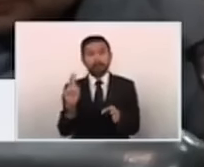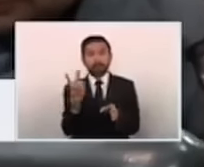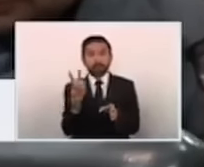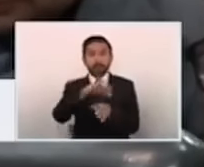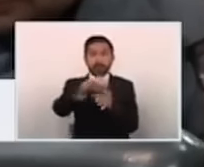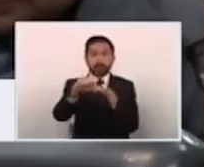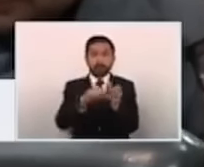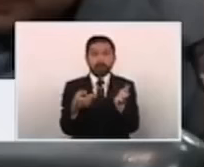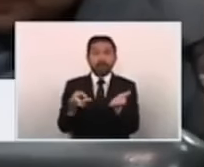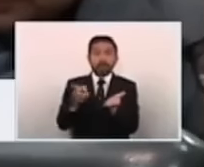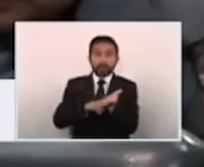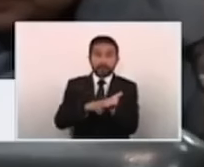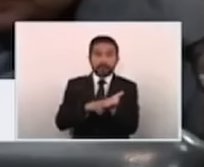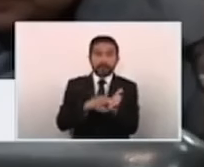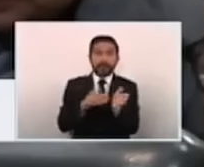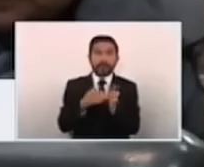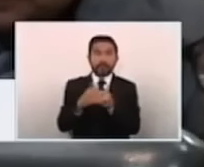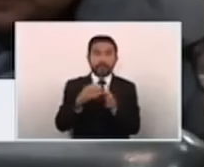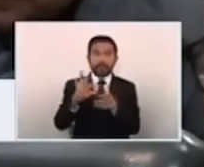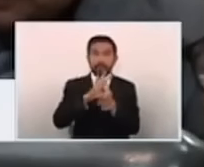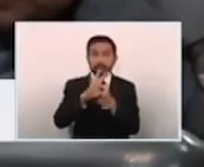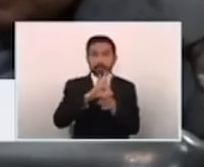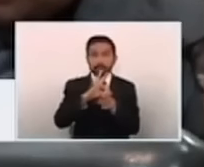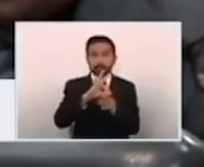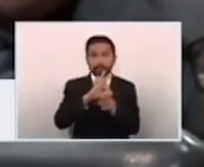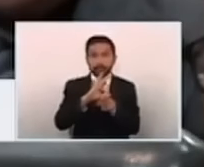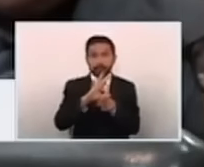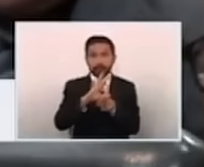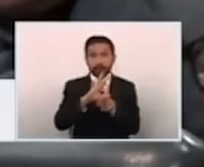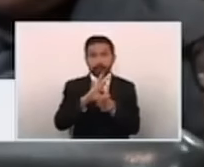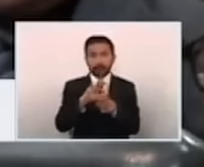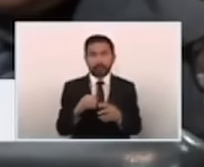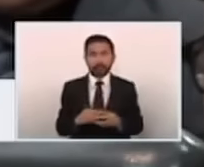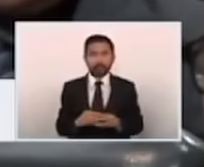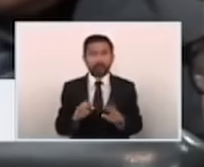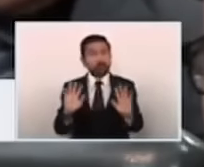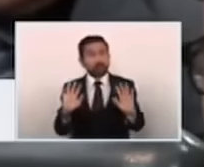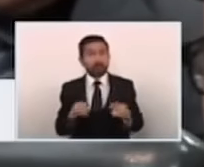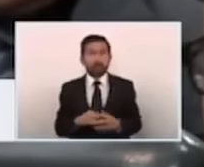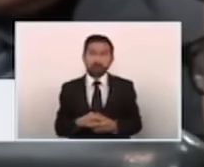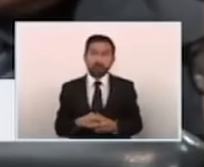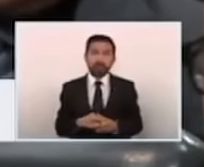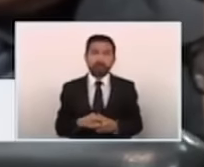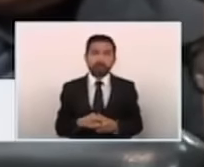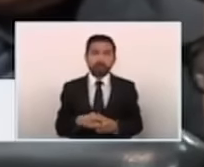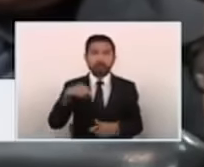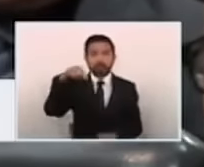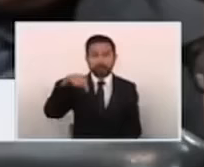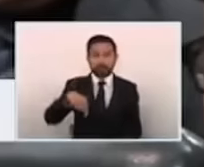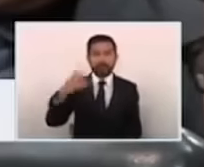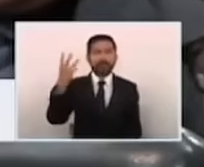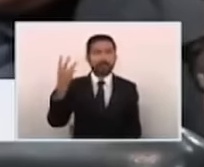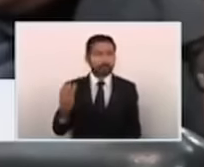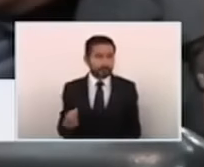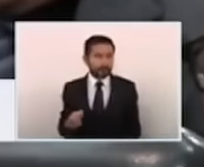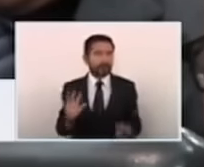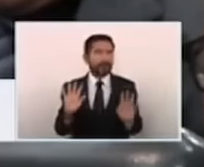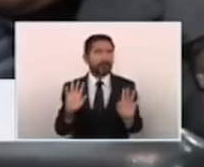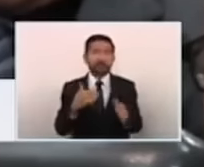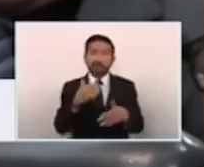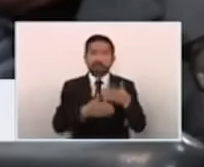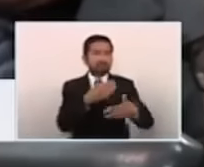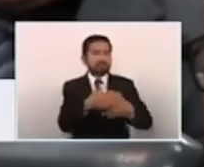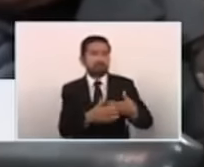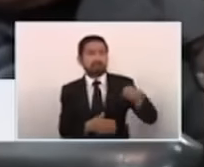legislativo se ratifica y entra en total vigor. Sin embargo, este día y por dispensa